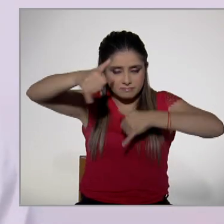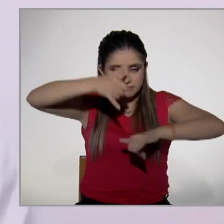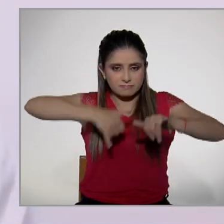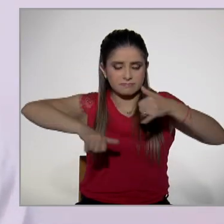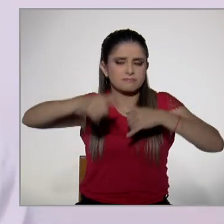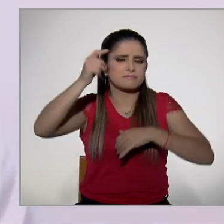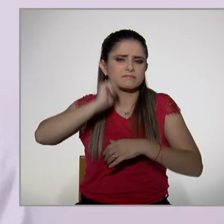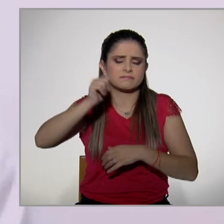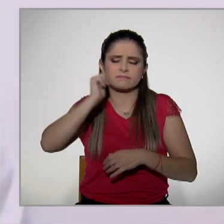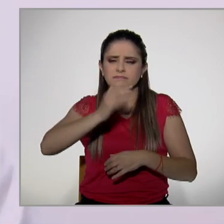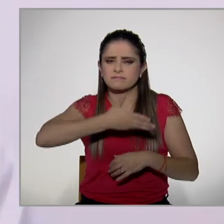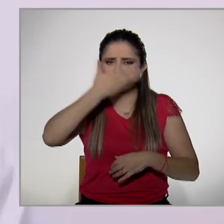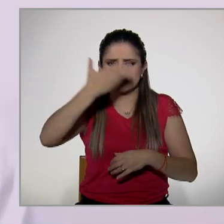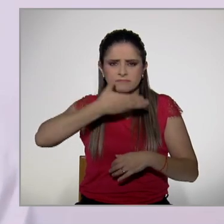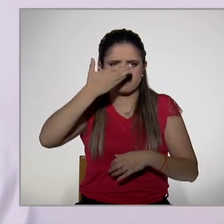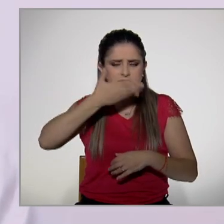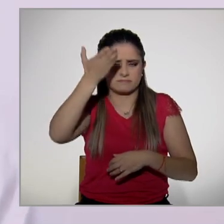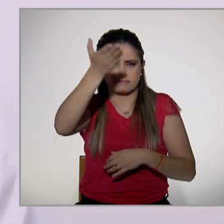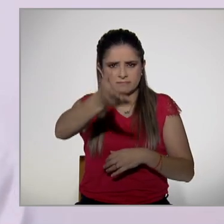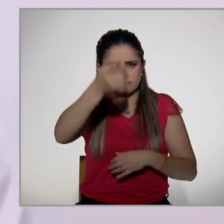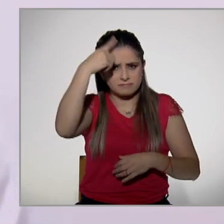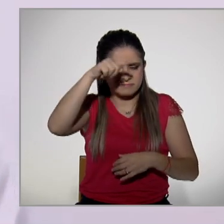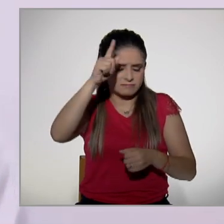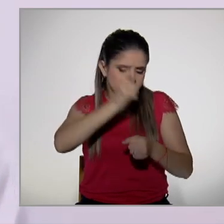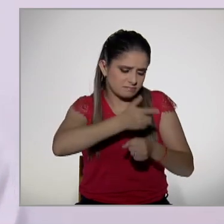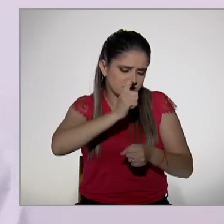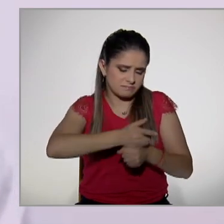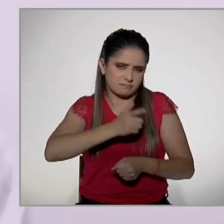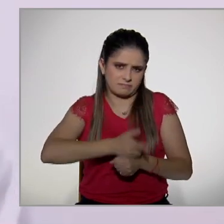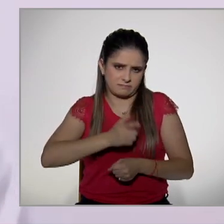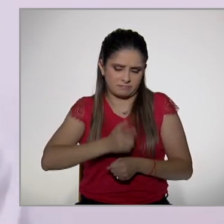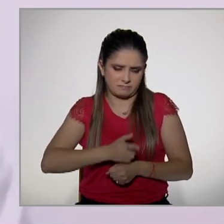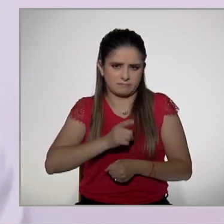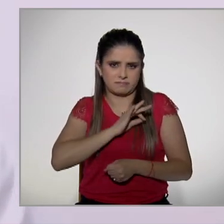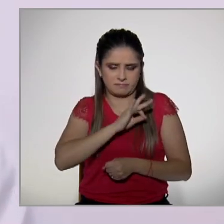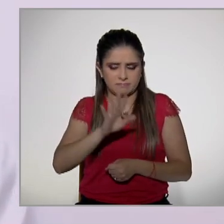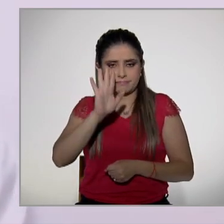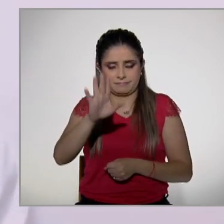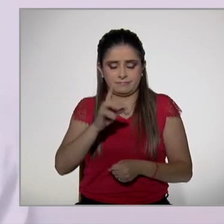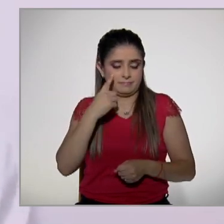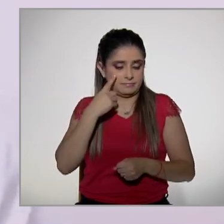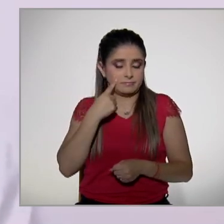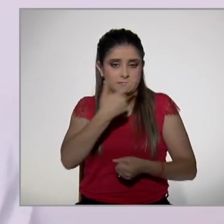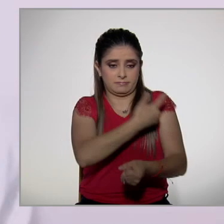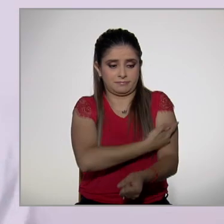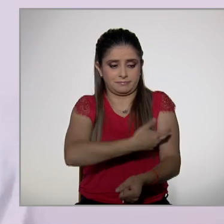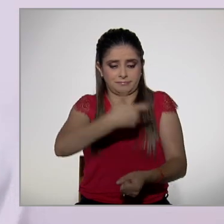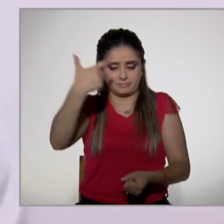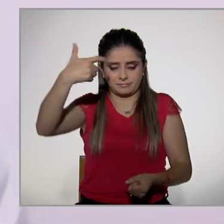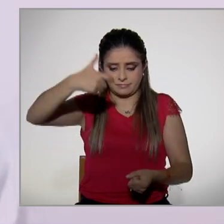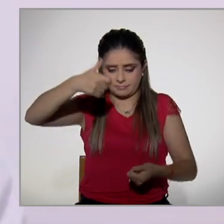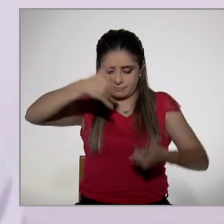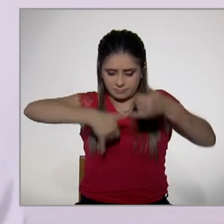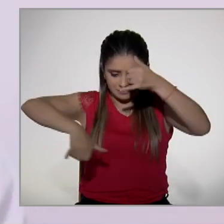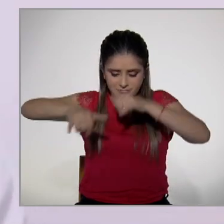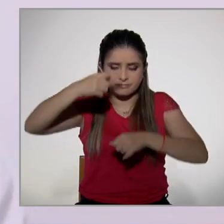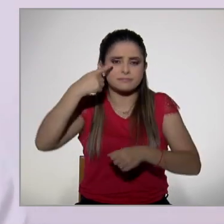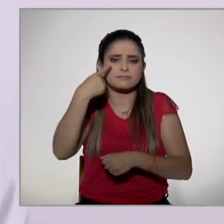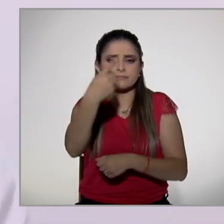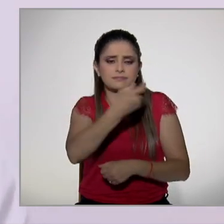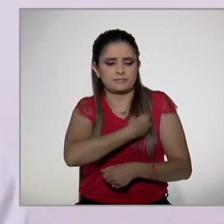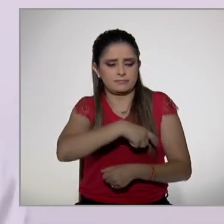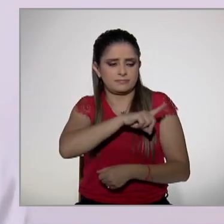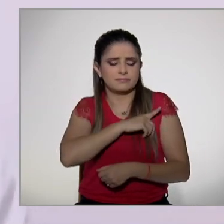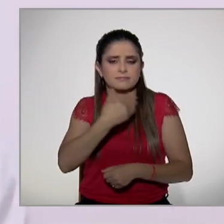de rutina es muy frecuente pero nos sirve para muchas cosas entre ellas primero para saber cómo está tu salud en general y nos damos